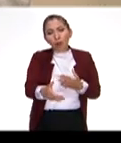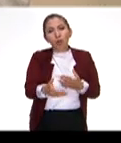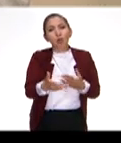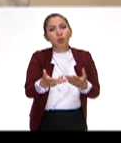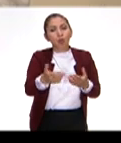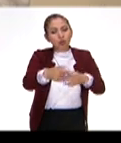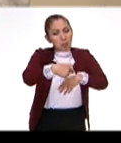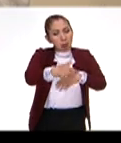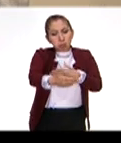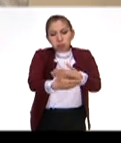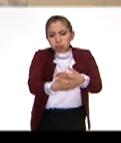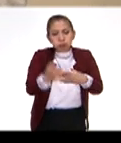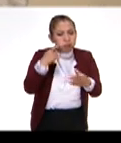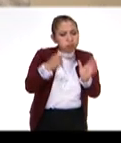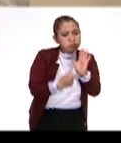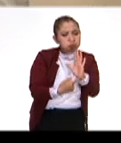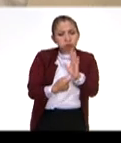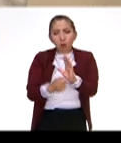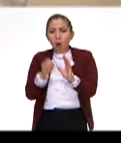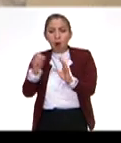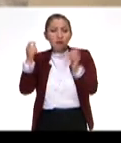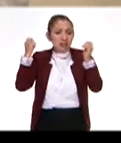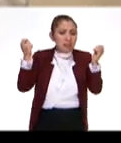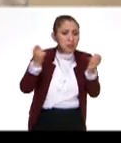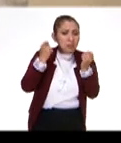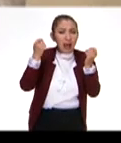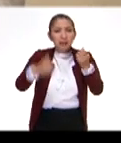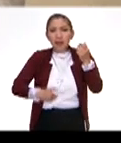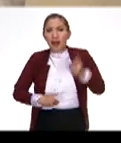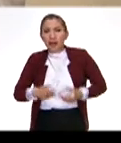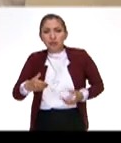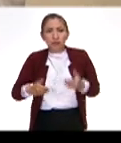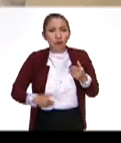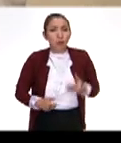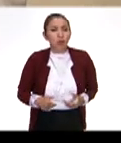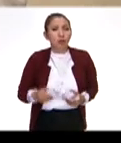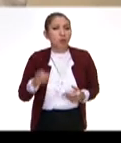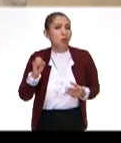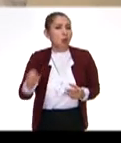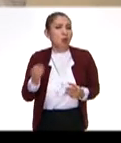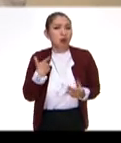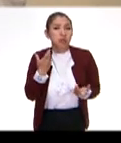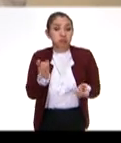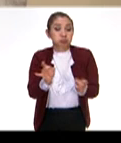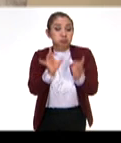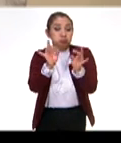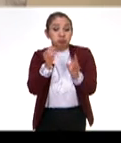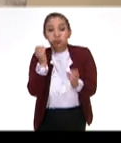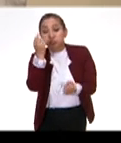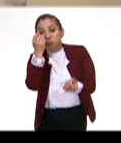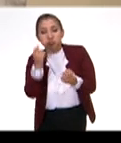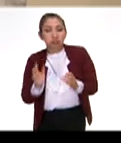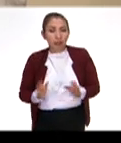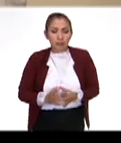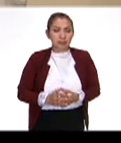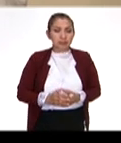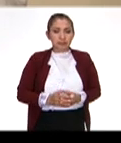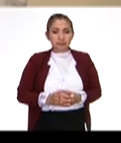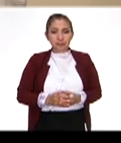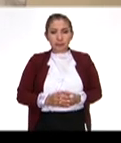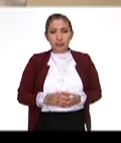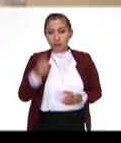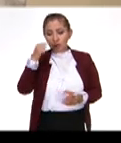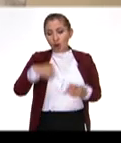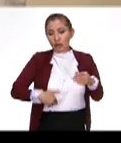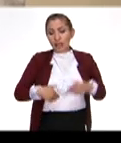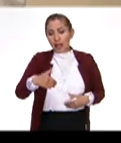corta o un festival de teatro de manera fortuita. Creo que en